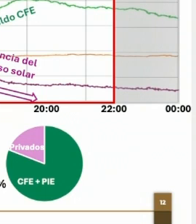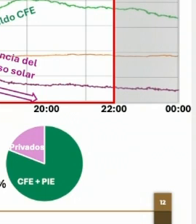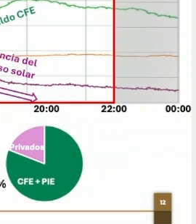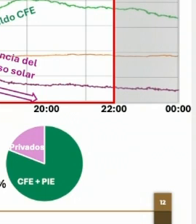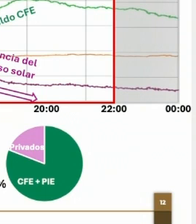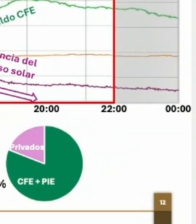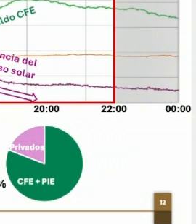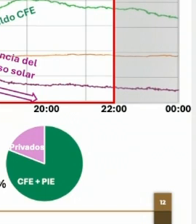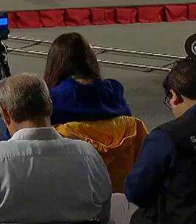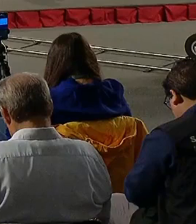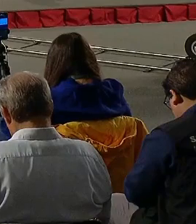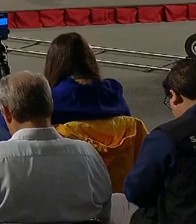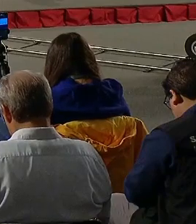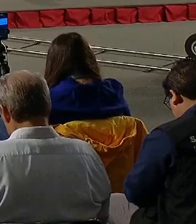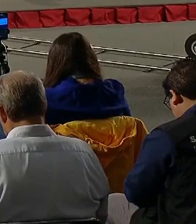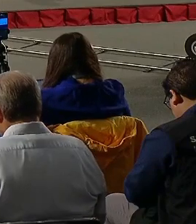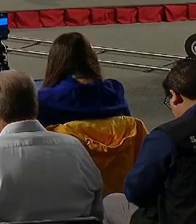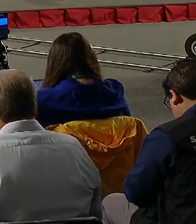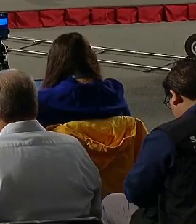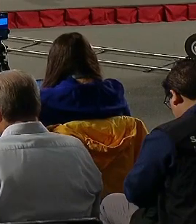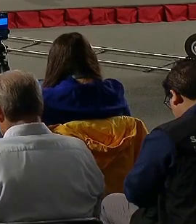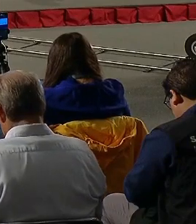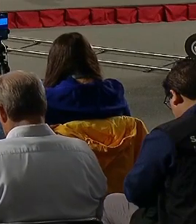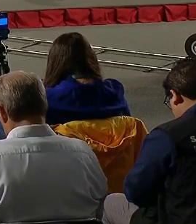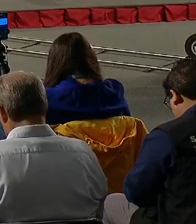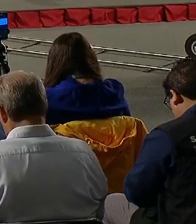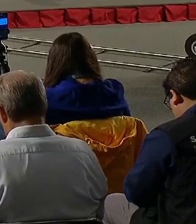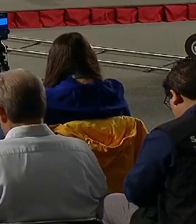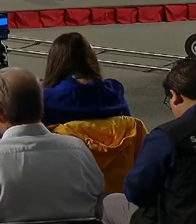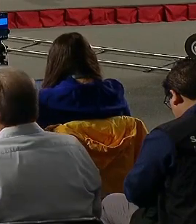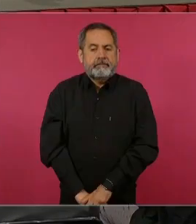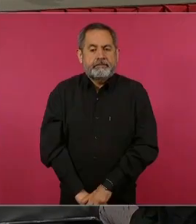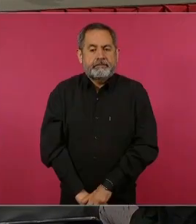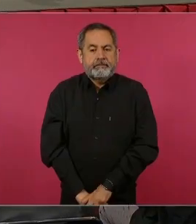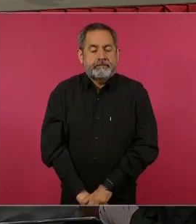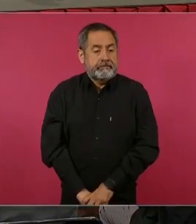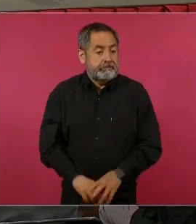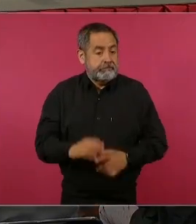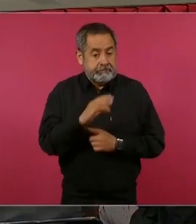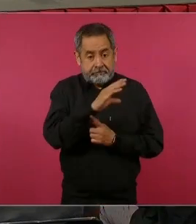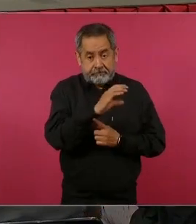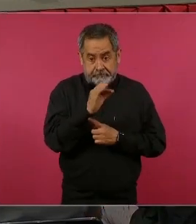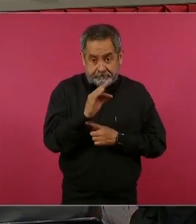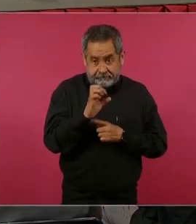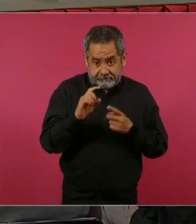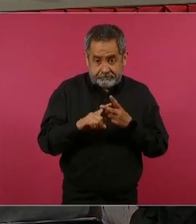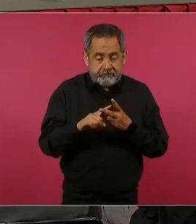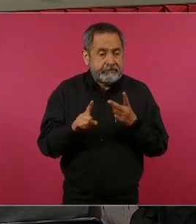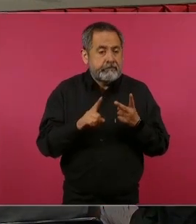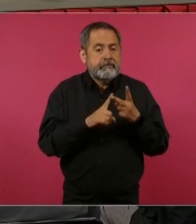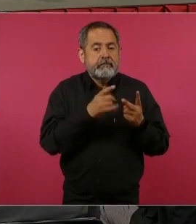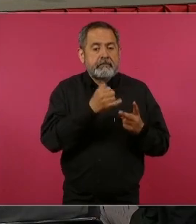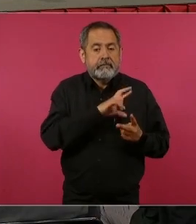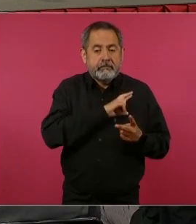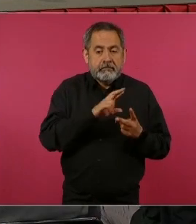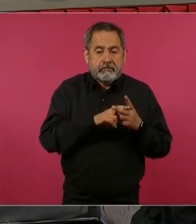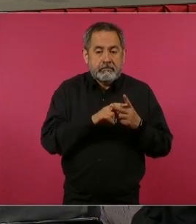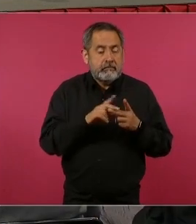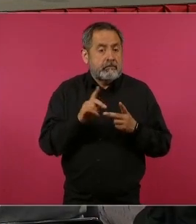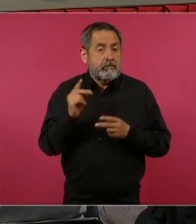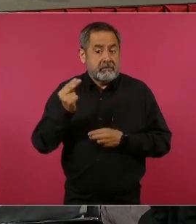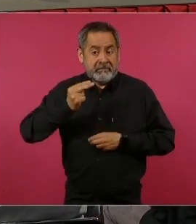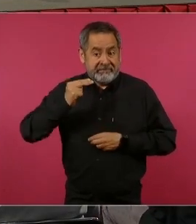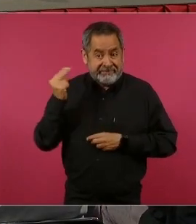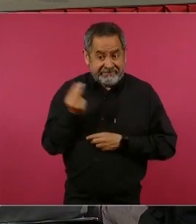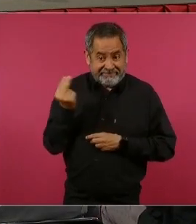nocturnas. De tal manera que la CFE y los productores independientes atienden esa subida de recursos